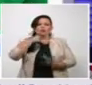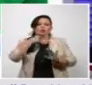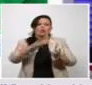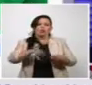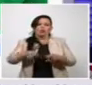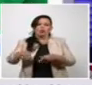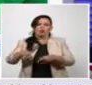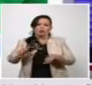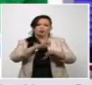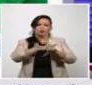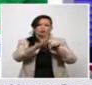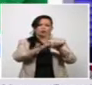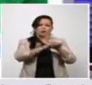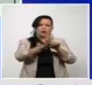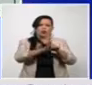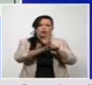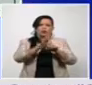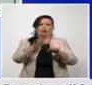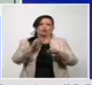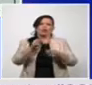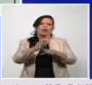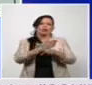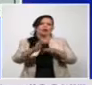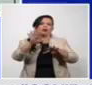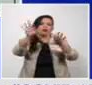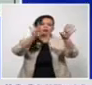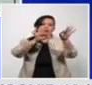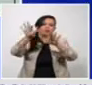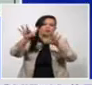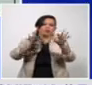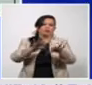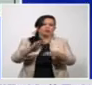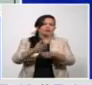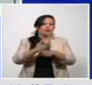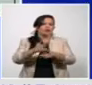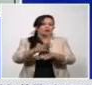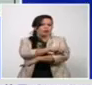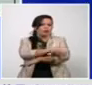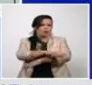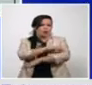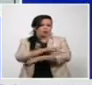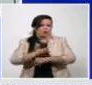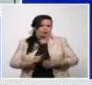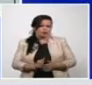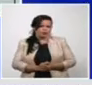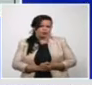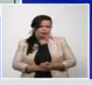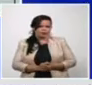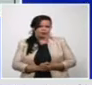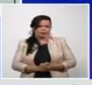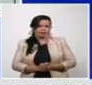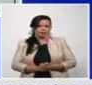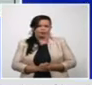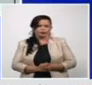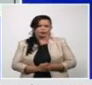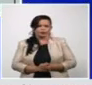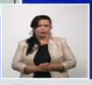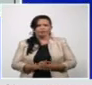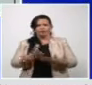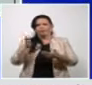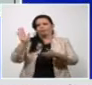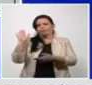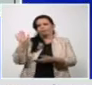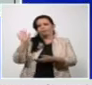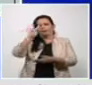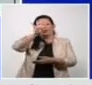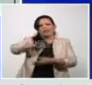COVID-19 en un grupo de países seleccionados, y donde se ve muy mal, ¿no? Muy poco, muy